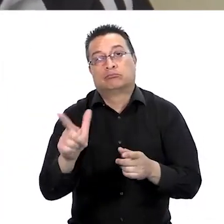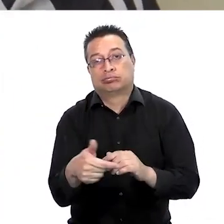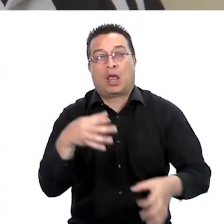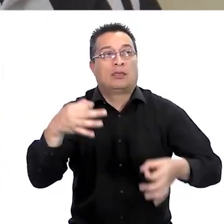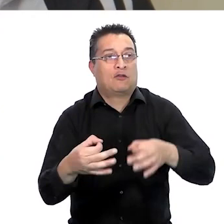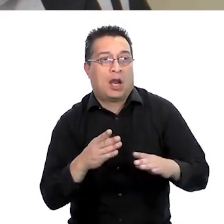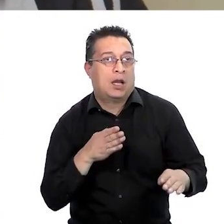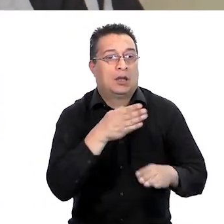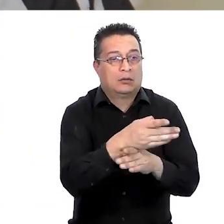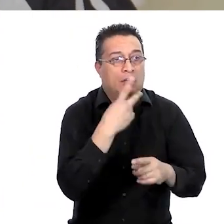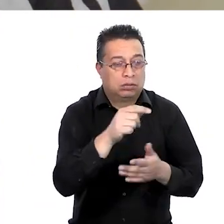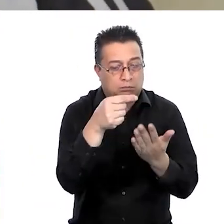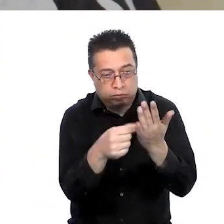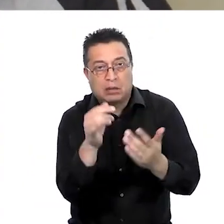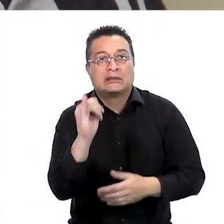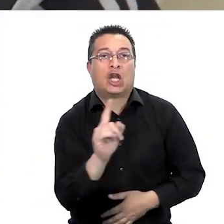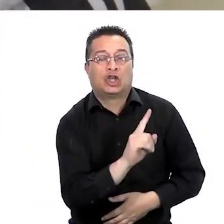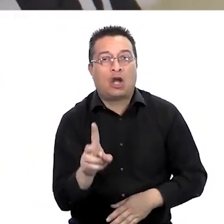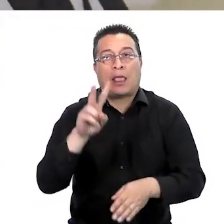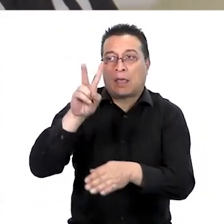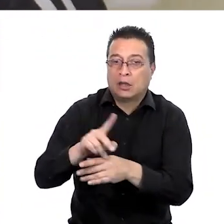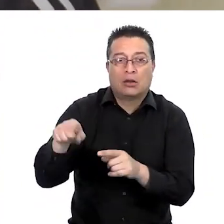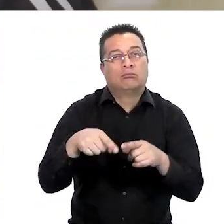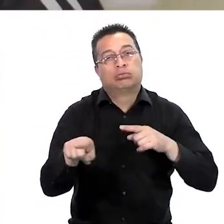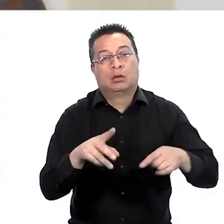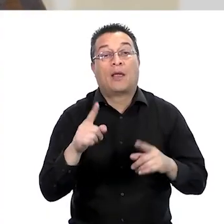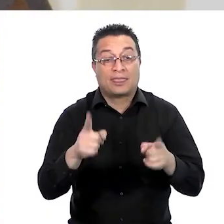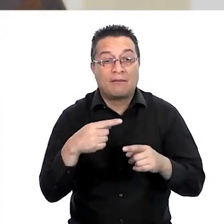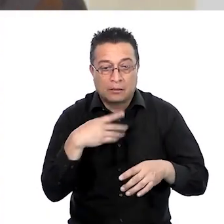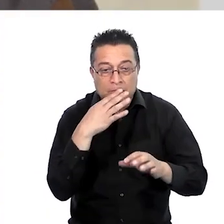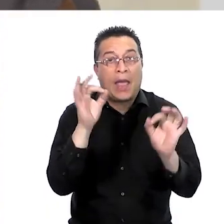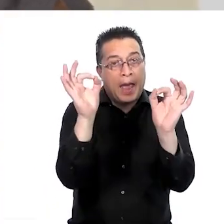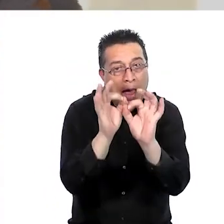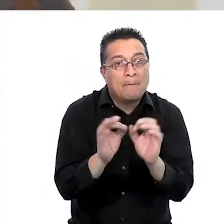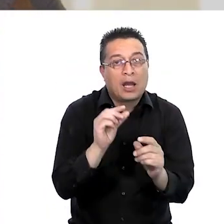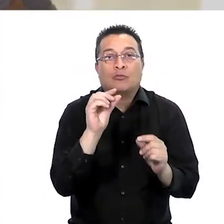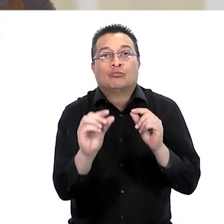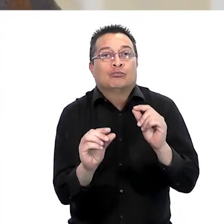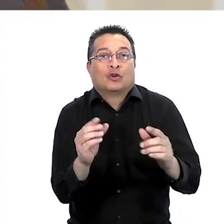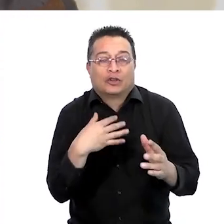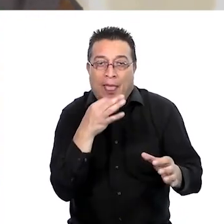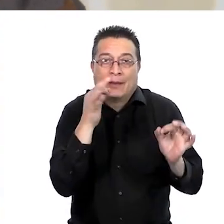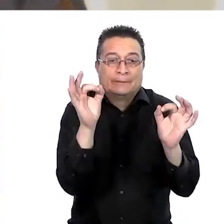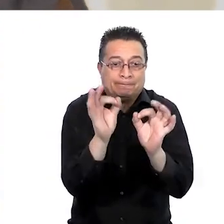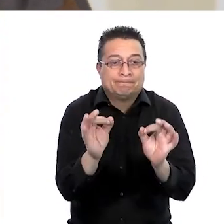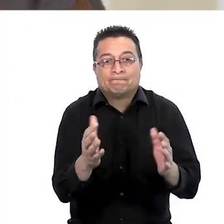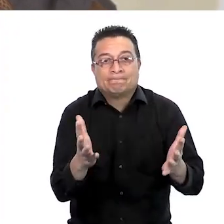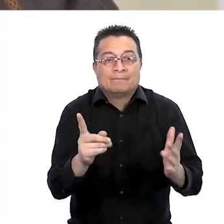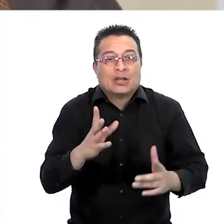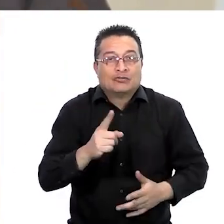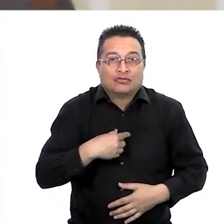ahora con tribunales, esperar a que ver si sale o no, testigos. Tuve que explicar un poco que